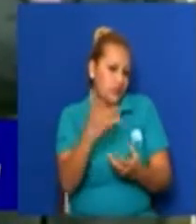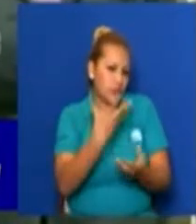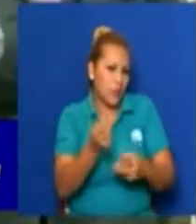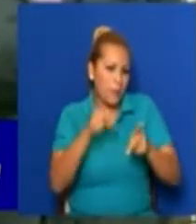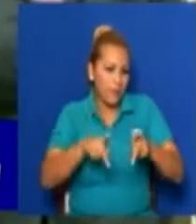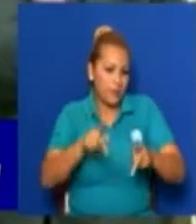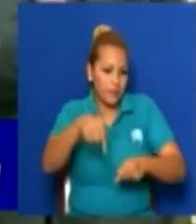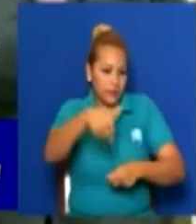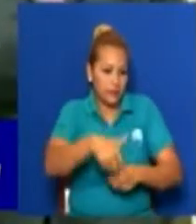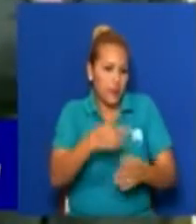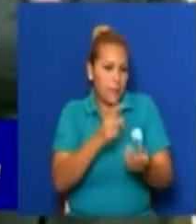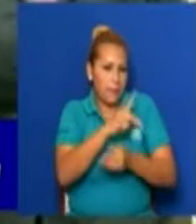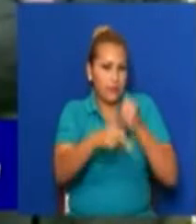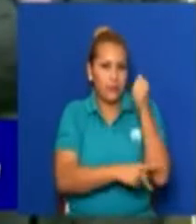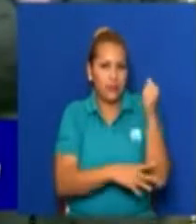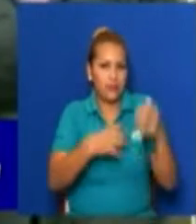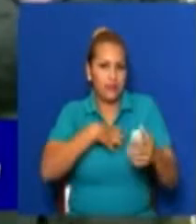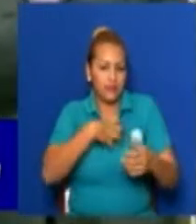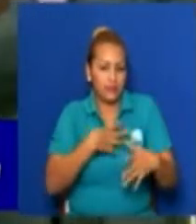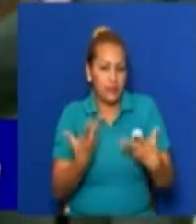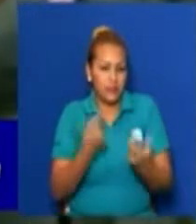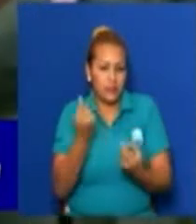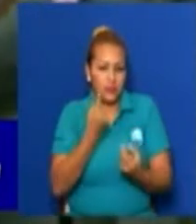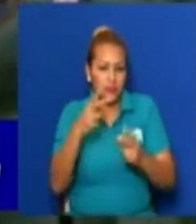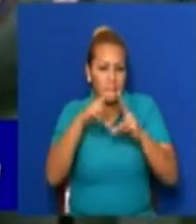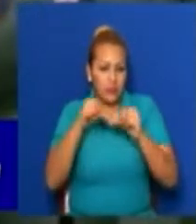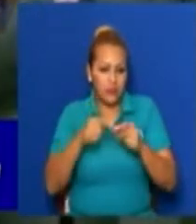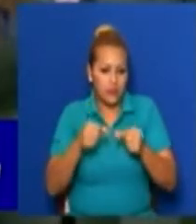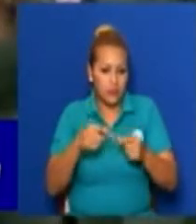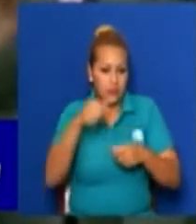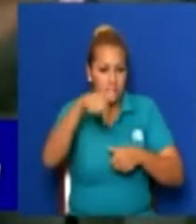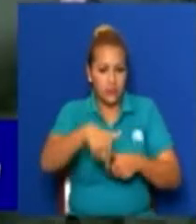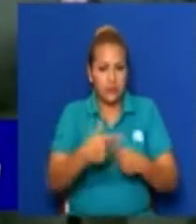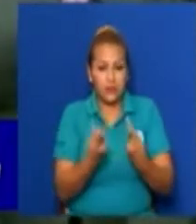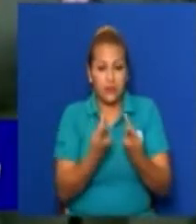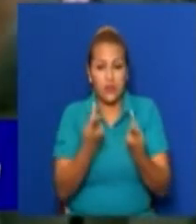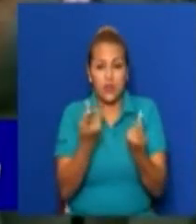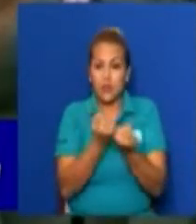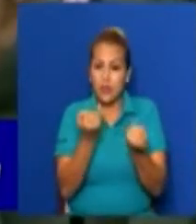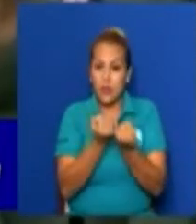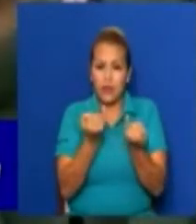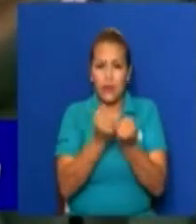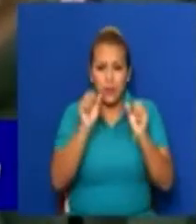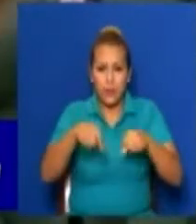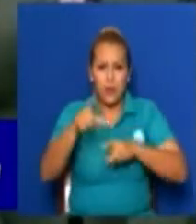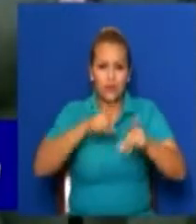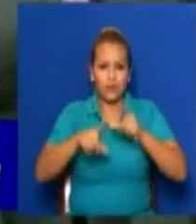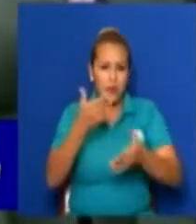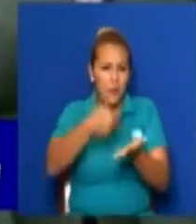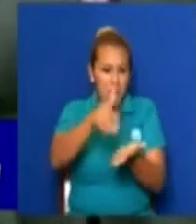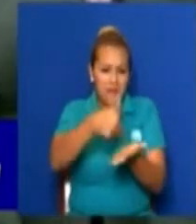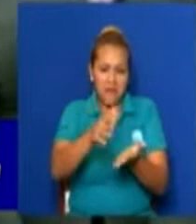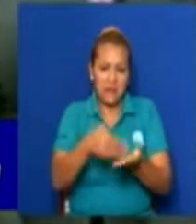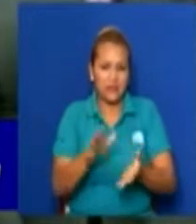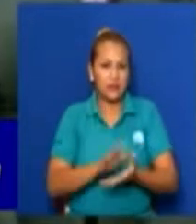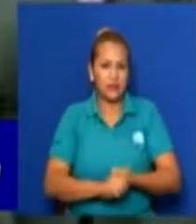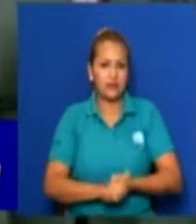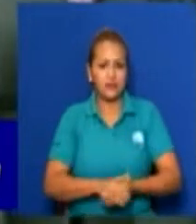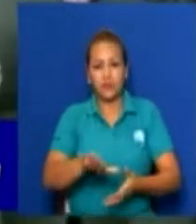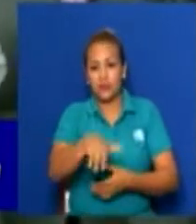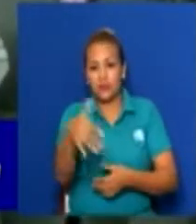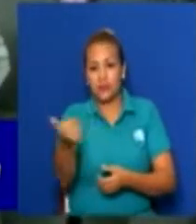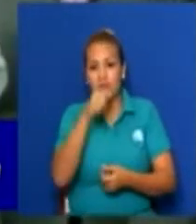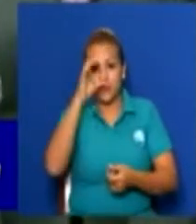qué es lo que se está divulgando, ¿verdad?, de una manera tan técnica si lo hacemos. Entonces, que se divulgue de una manera más sencilla. Otra de las